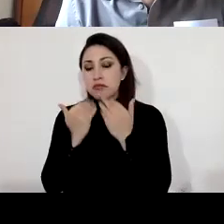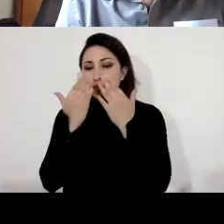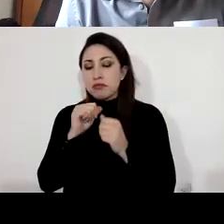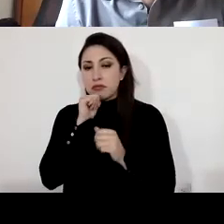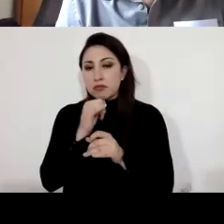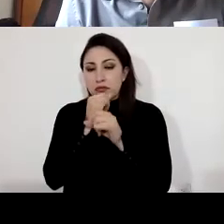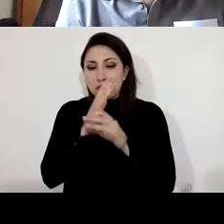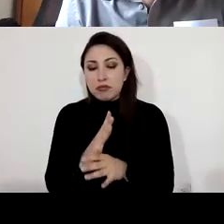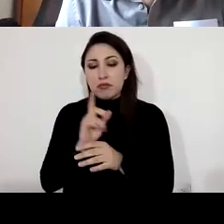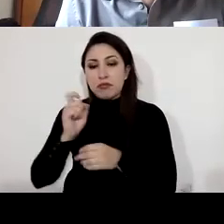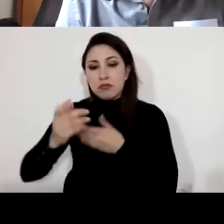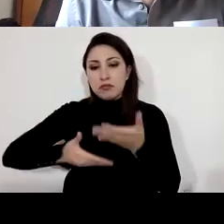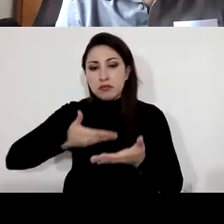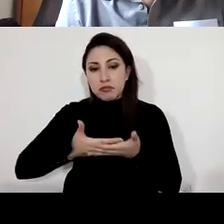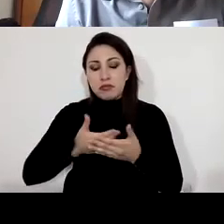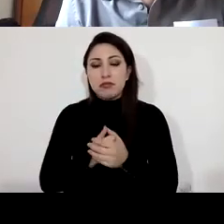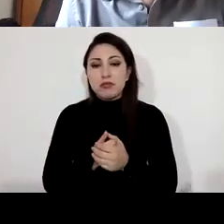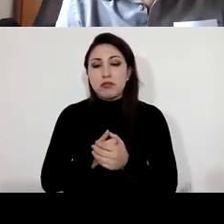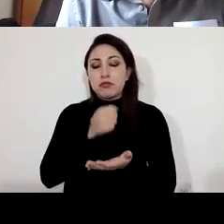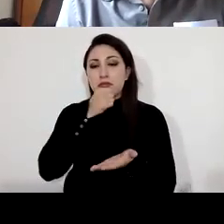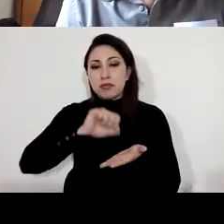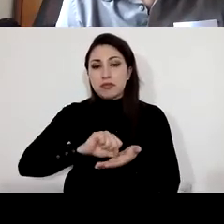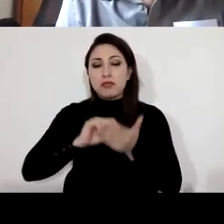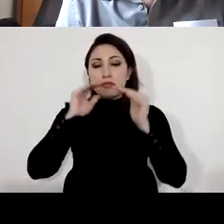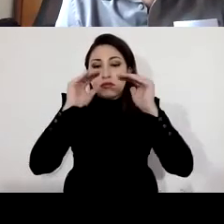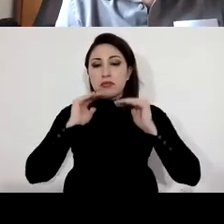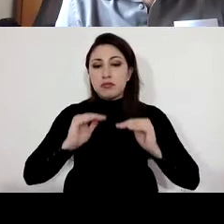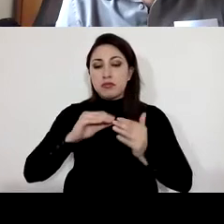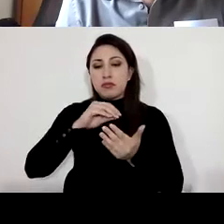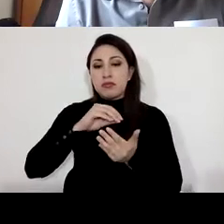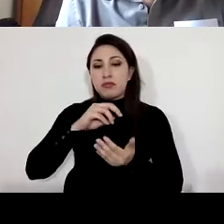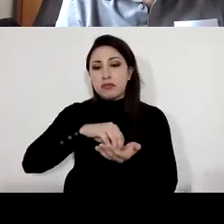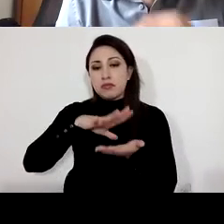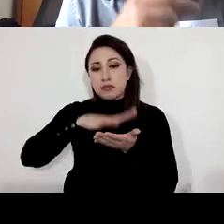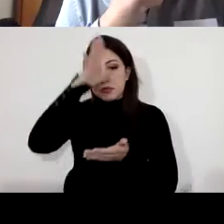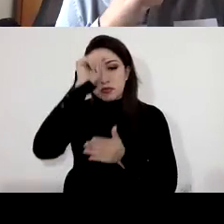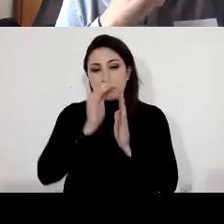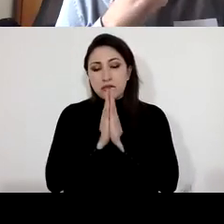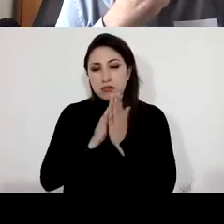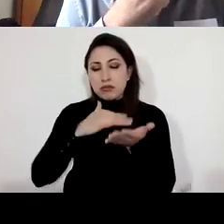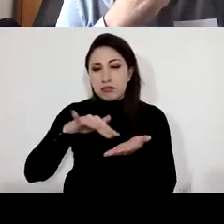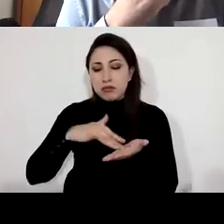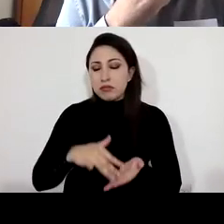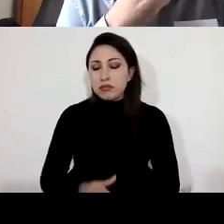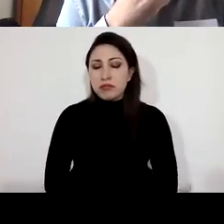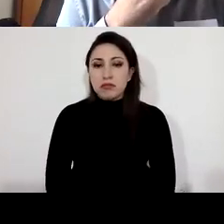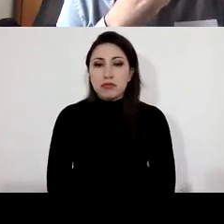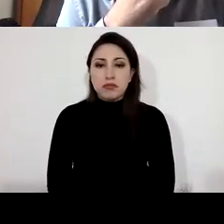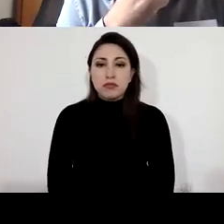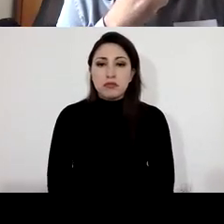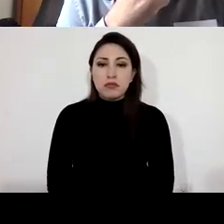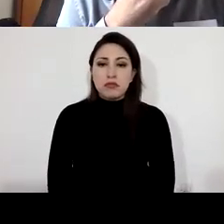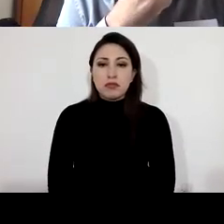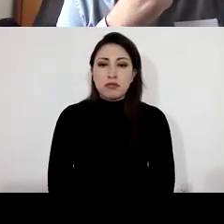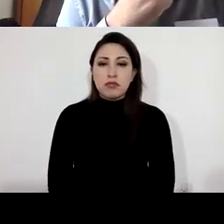le solicito entonces a la secretaria de lectura del acuerdo en sus términos. Claro que sí.